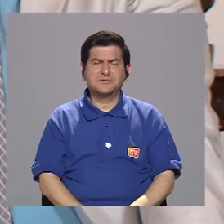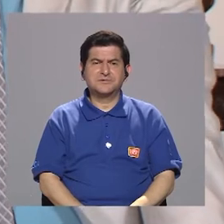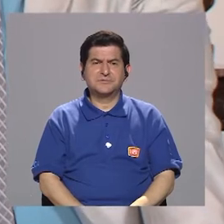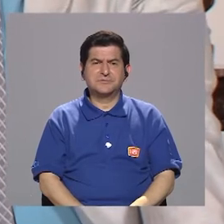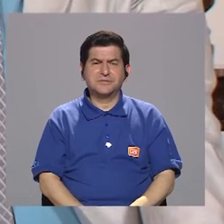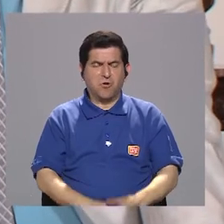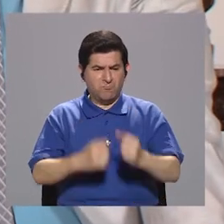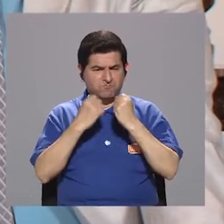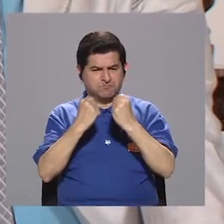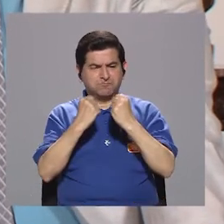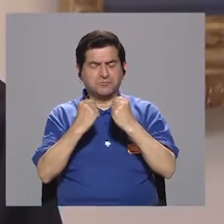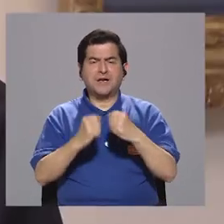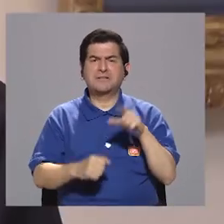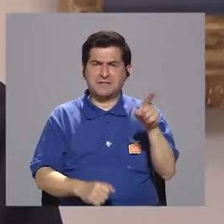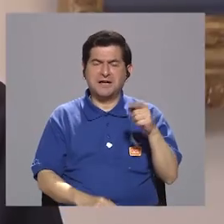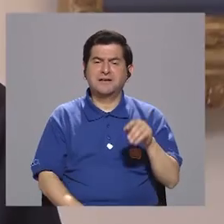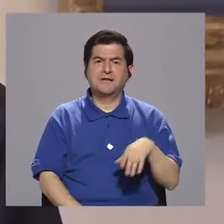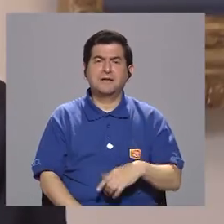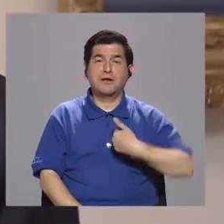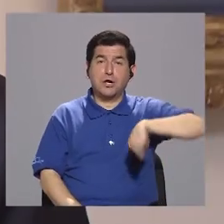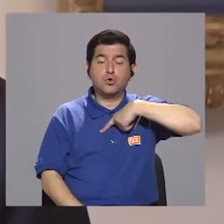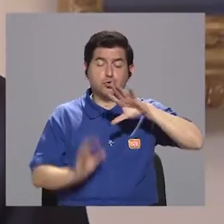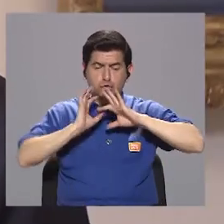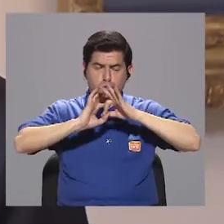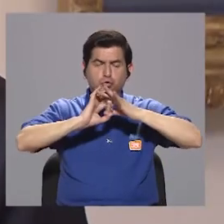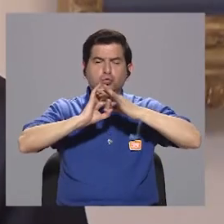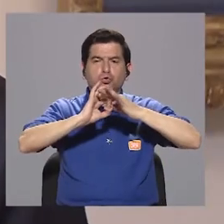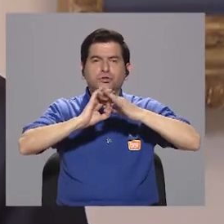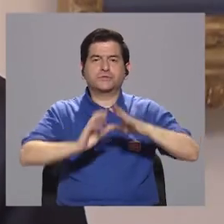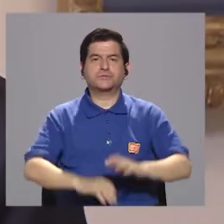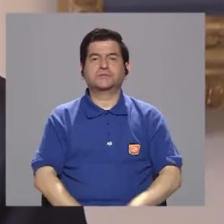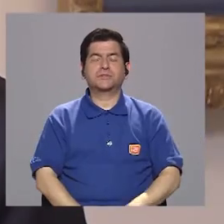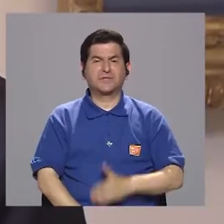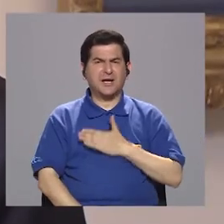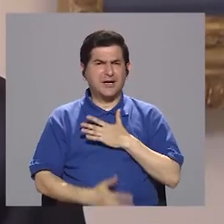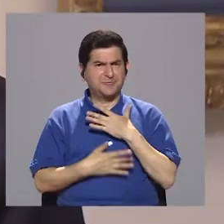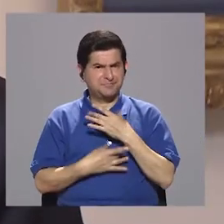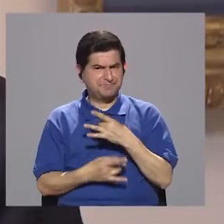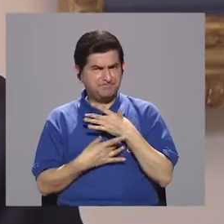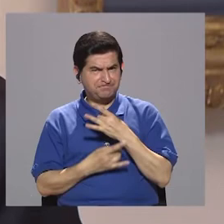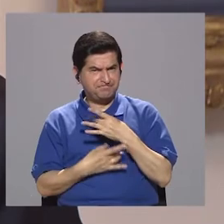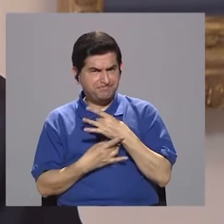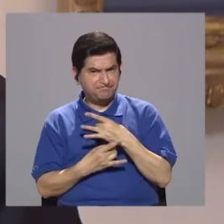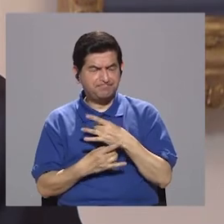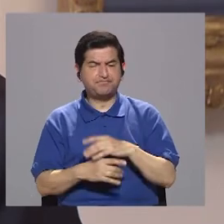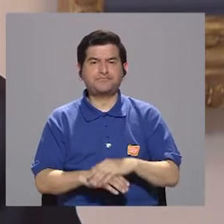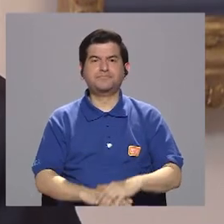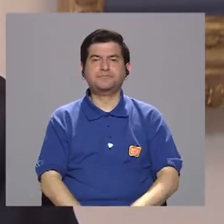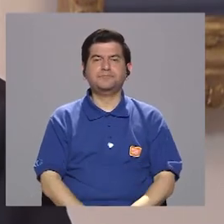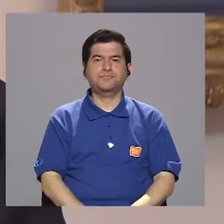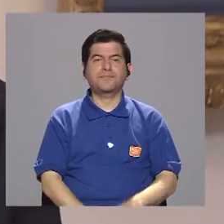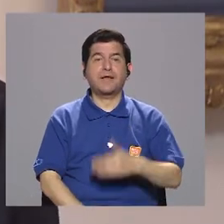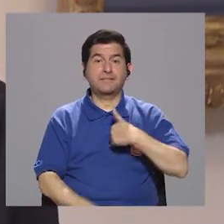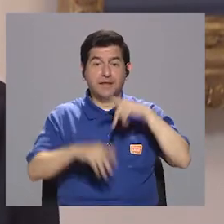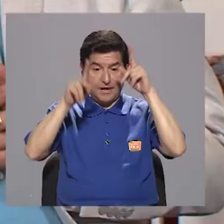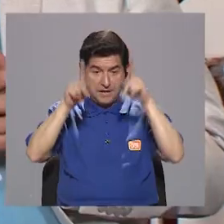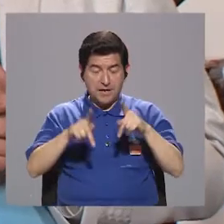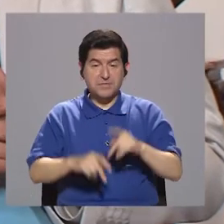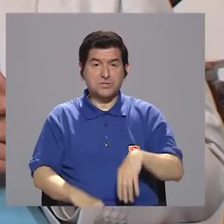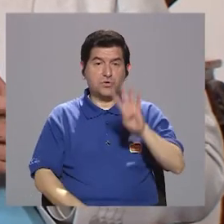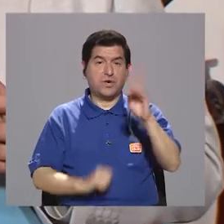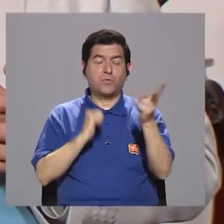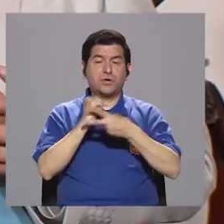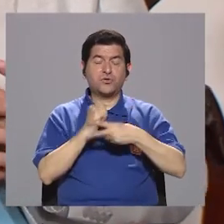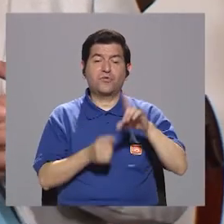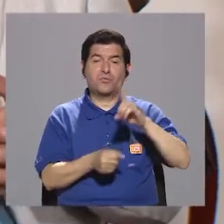fuerte. Muy fuerte y además nosotros muy unidos. ¿Sabe qué me llama mucho la atención? Que tenemos a una persona que ha sido